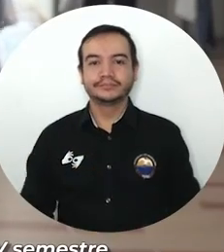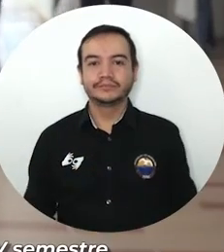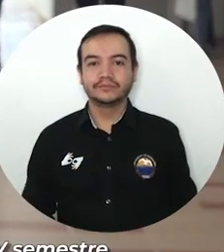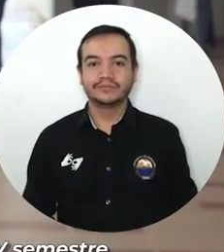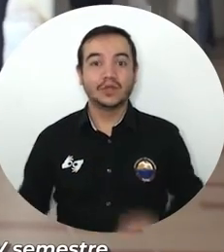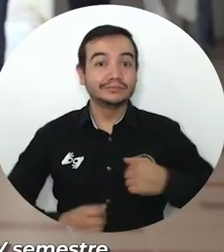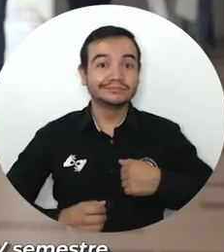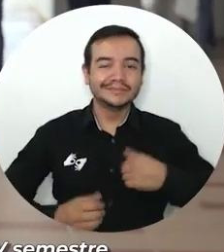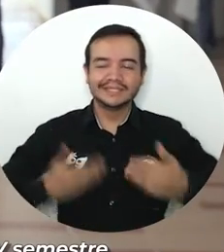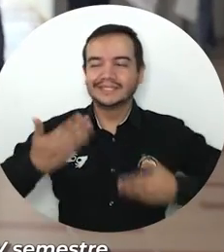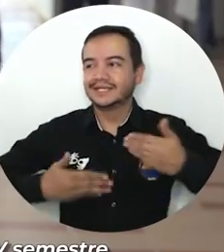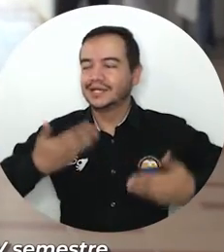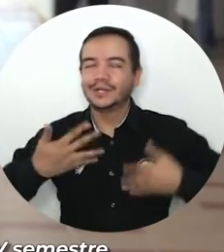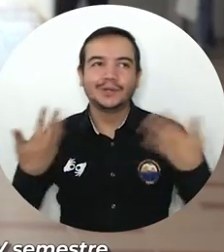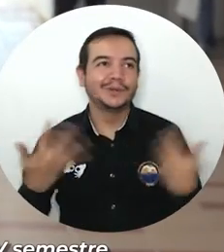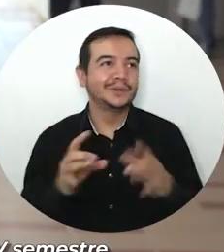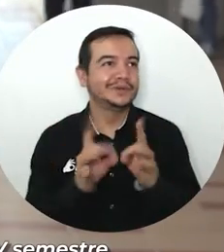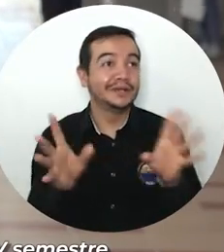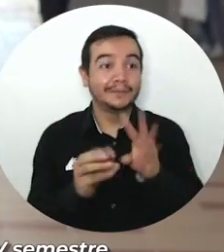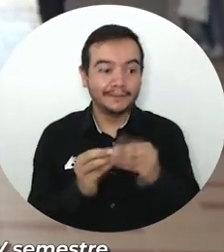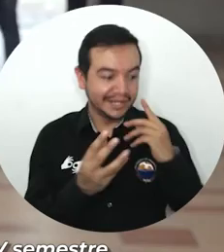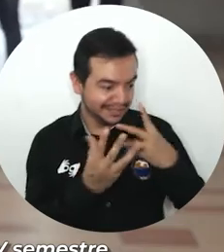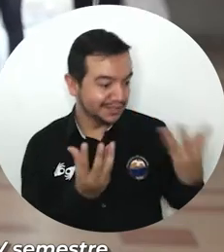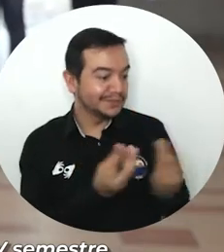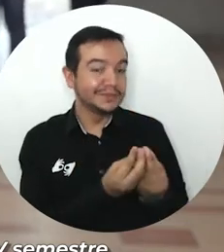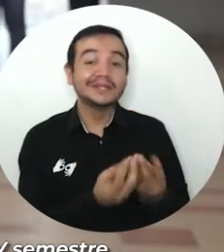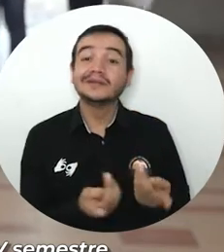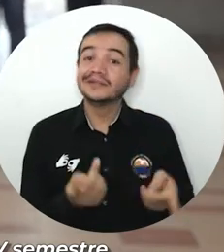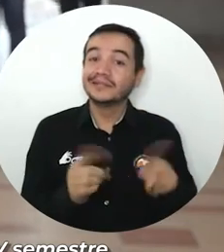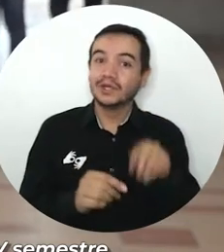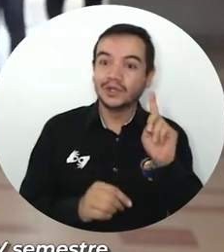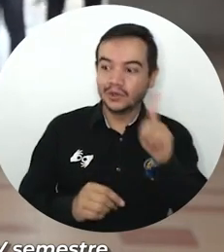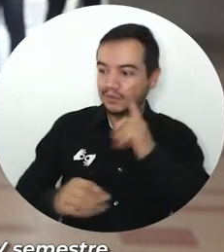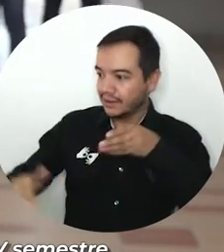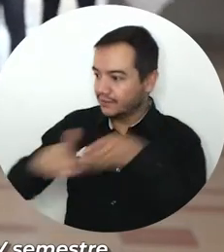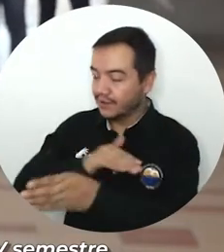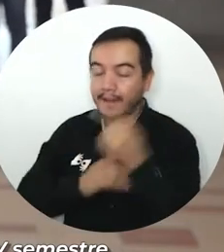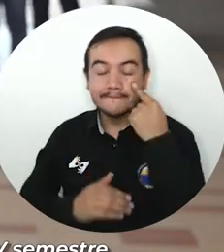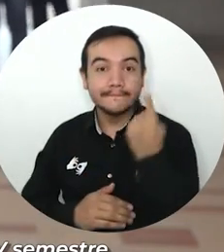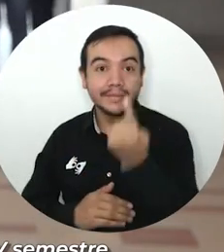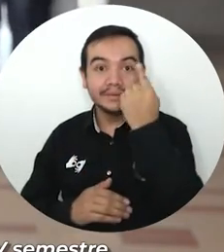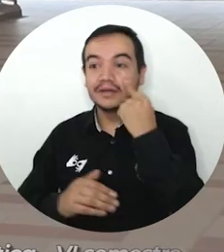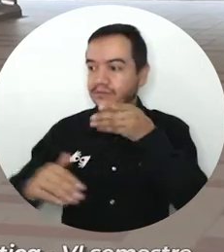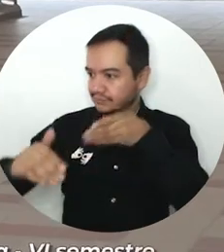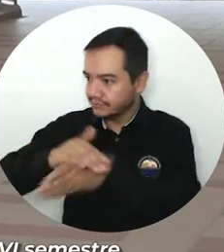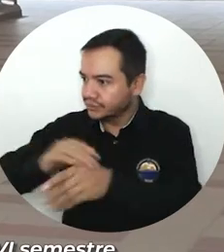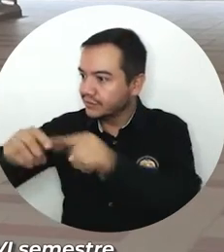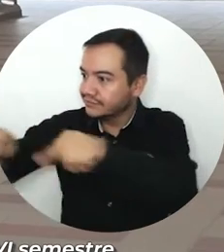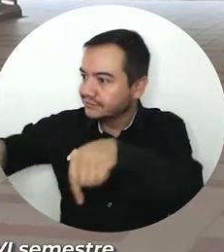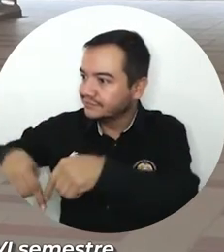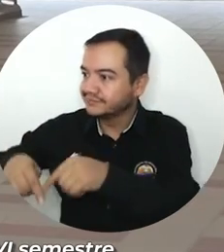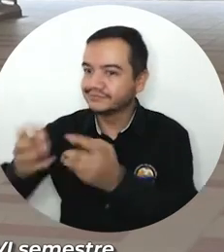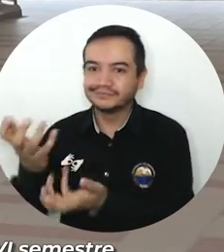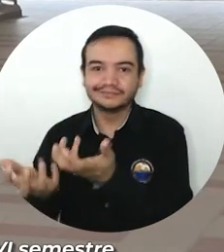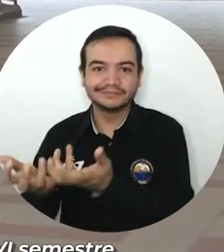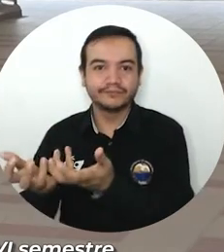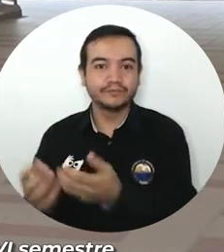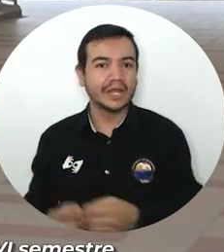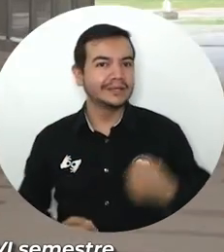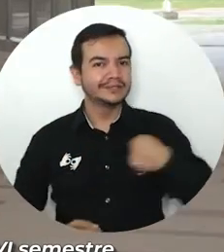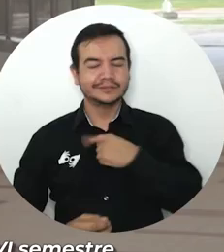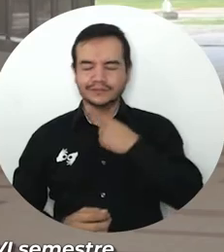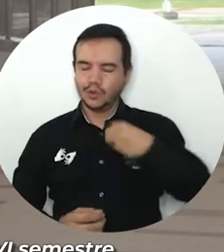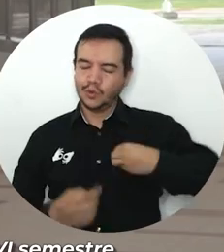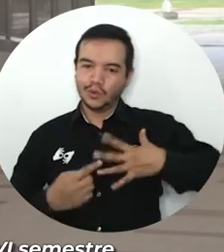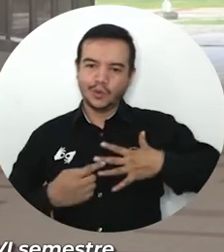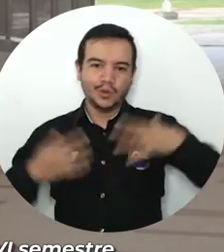me siento muy afortunada, al igual que mis compañeros, por estrenar este nuevo laboratorio gastronómico. Es una oportunidad inmensa para